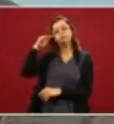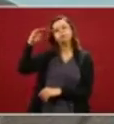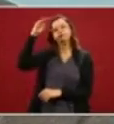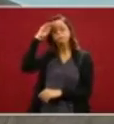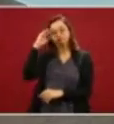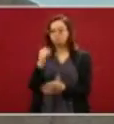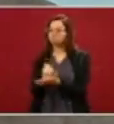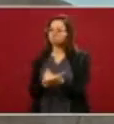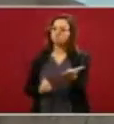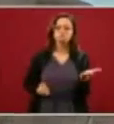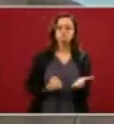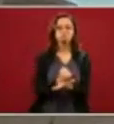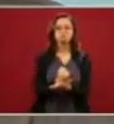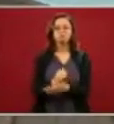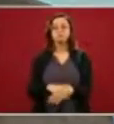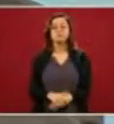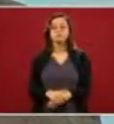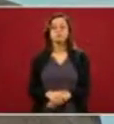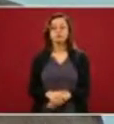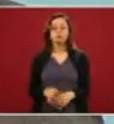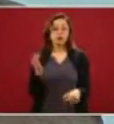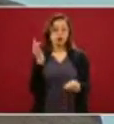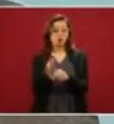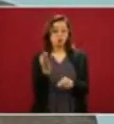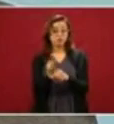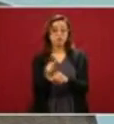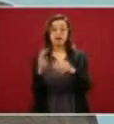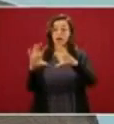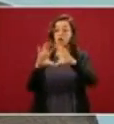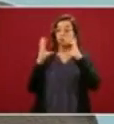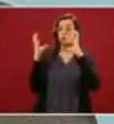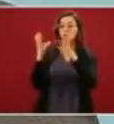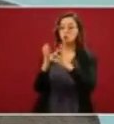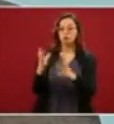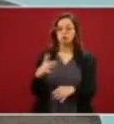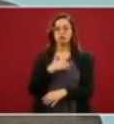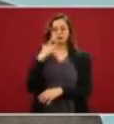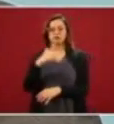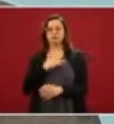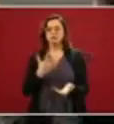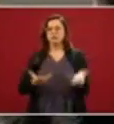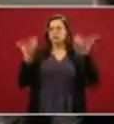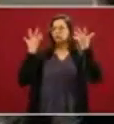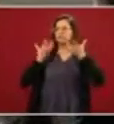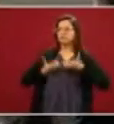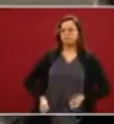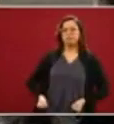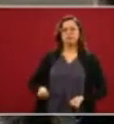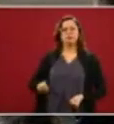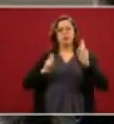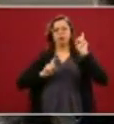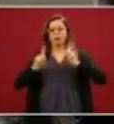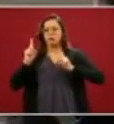En este momento pareciera que el mundo ha entrado en una fase de enorme desconcierto de